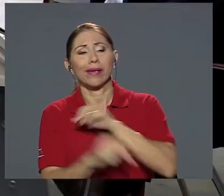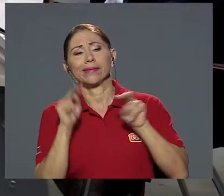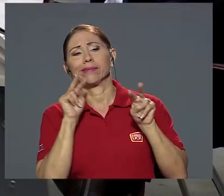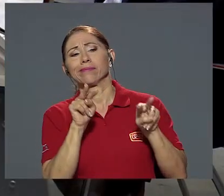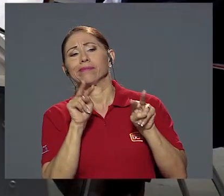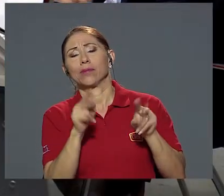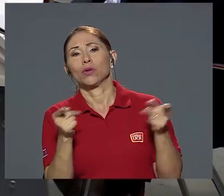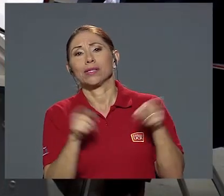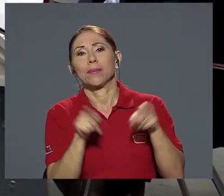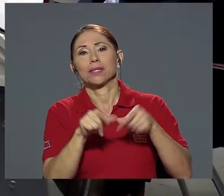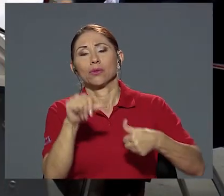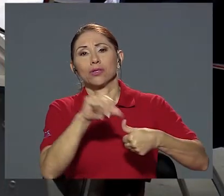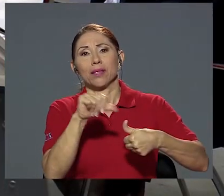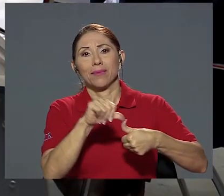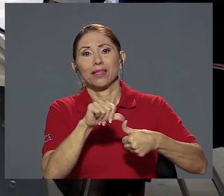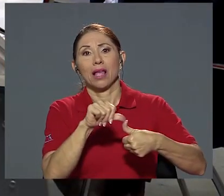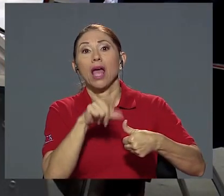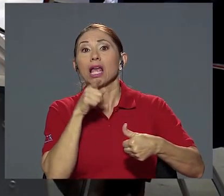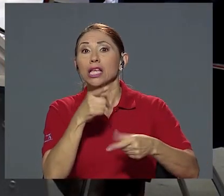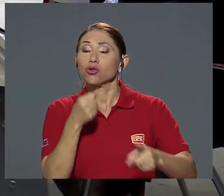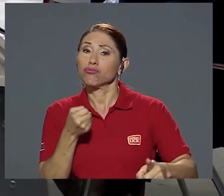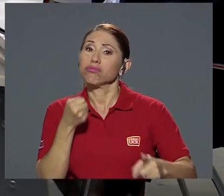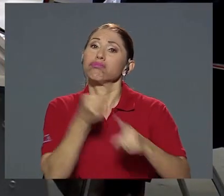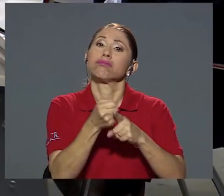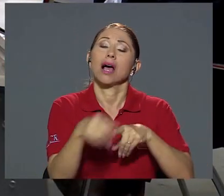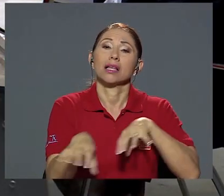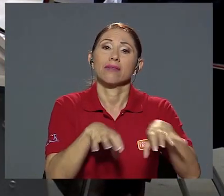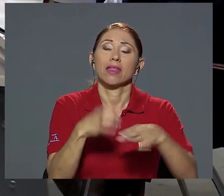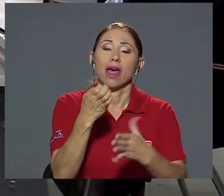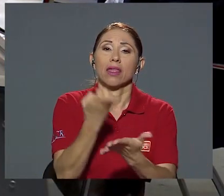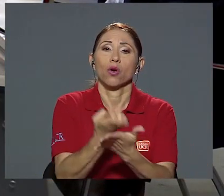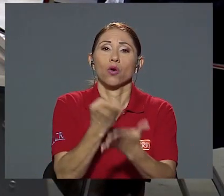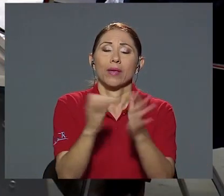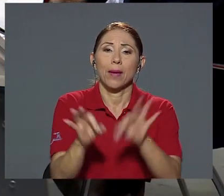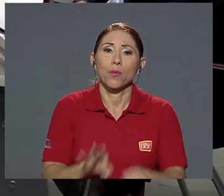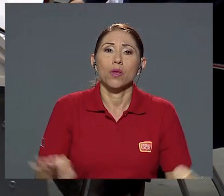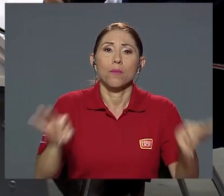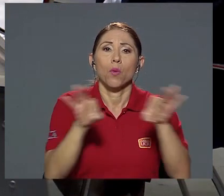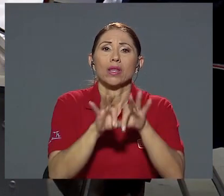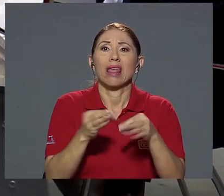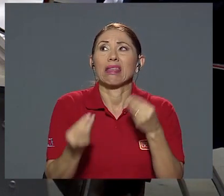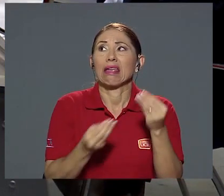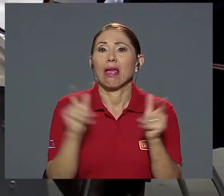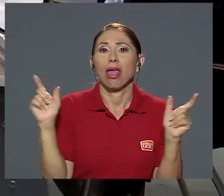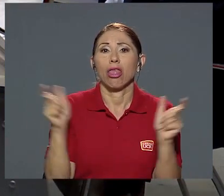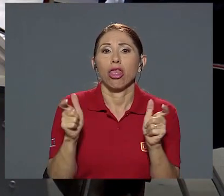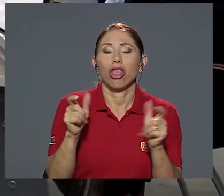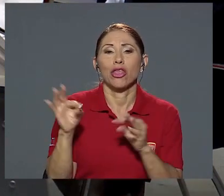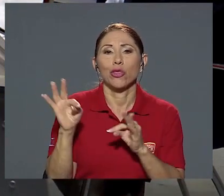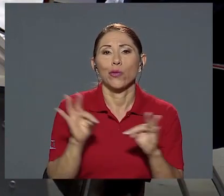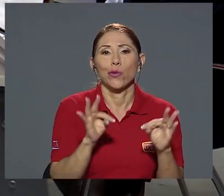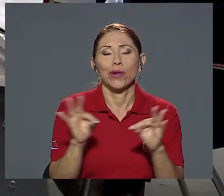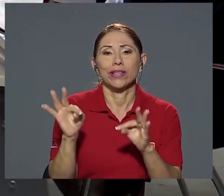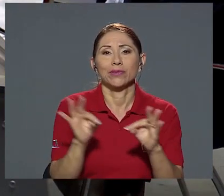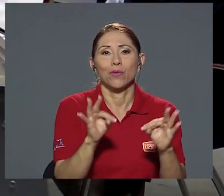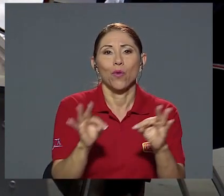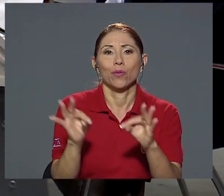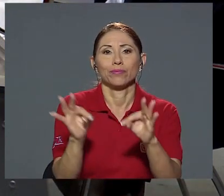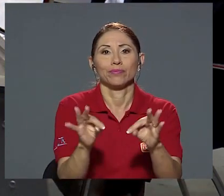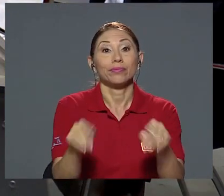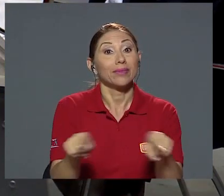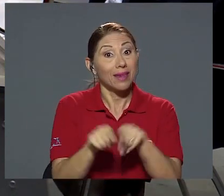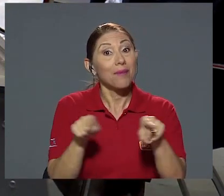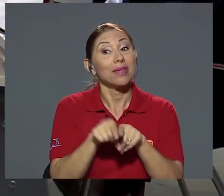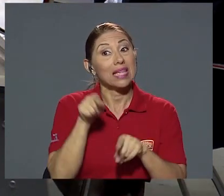impacta en una actividad económica muy importante para toda la región, que es el turismo. Sí. Obviamente esto puede también tener un efecto